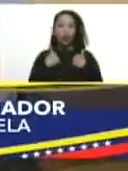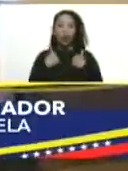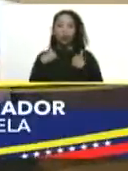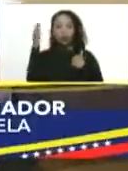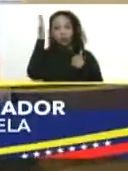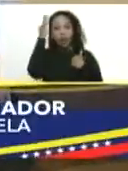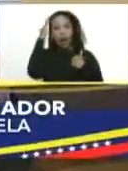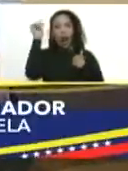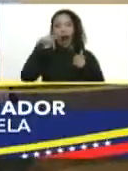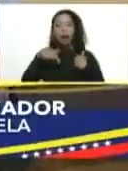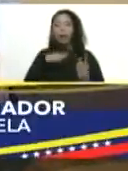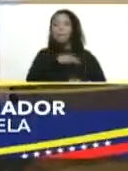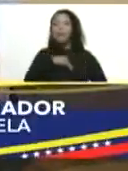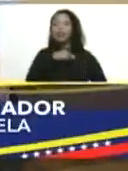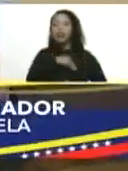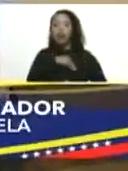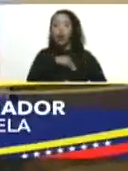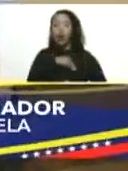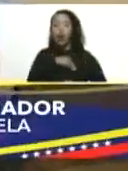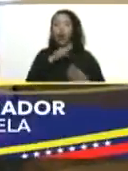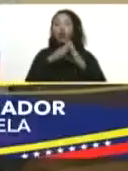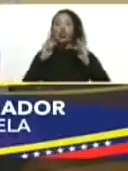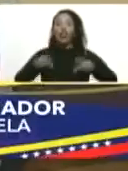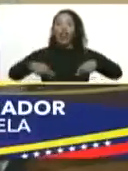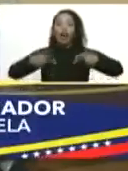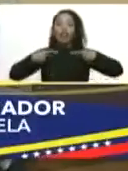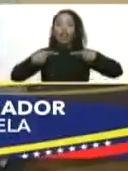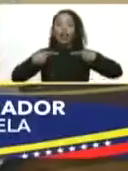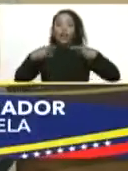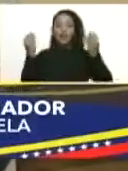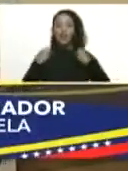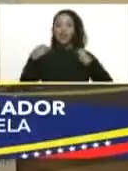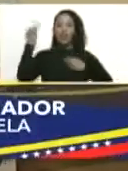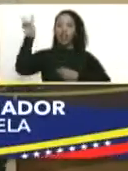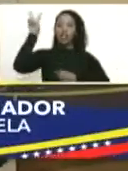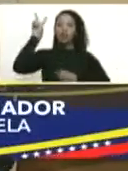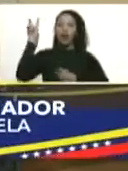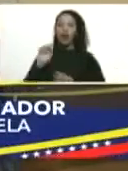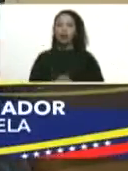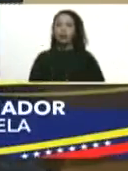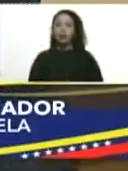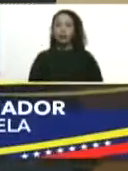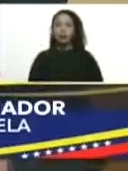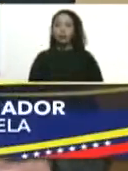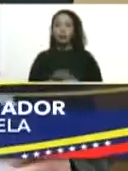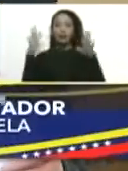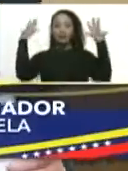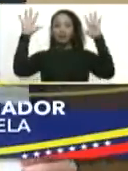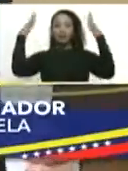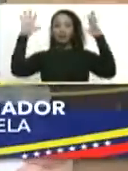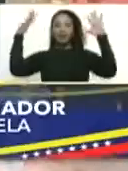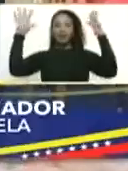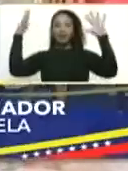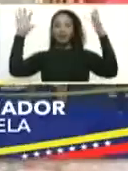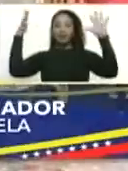esta misión será por toda mi vida. ¡Viva Venezuela! ¡Viva! Gracias.